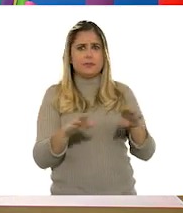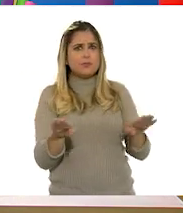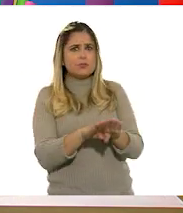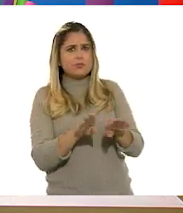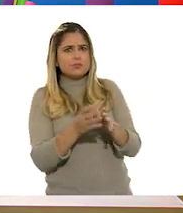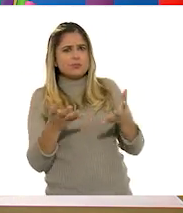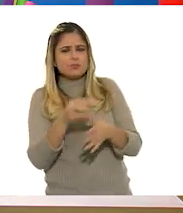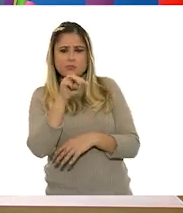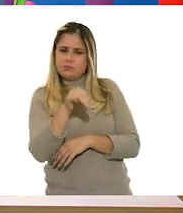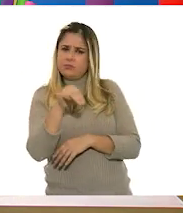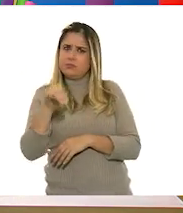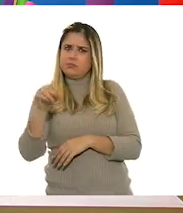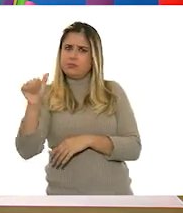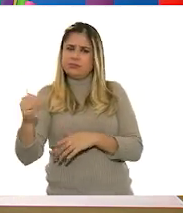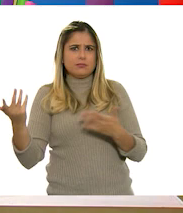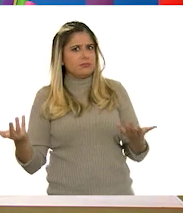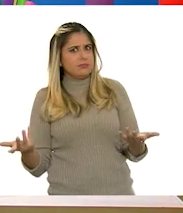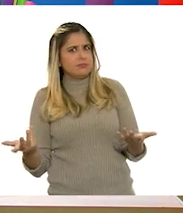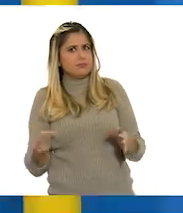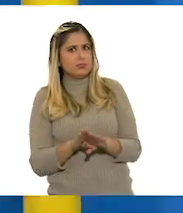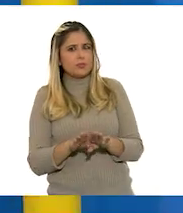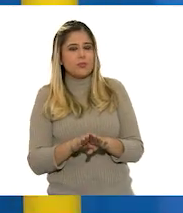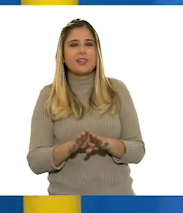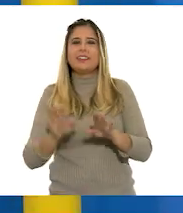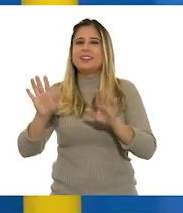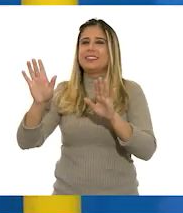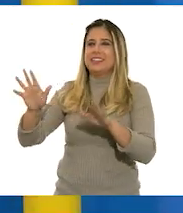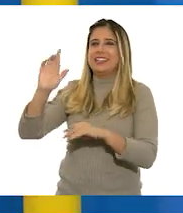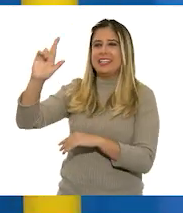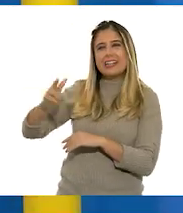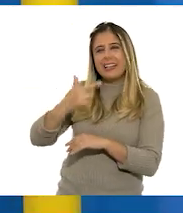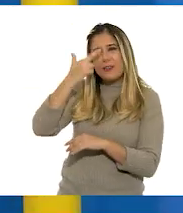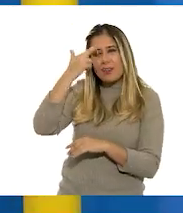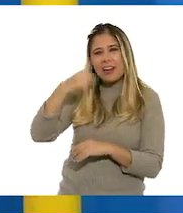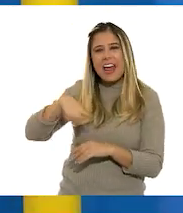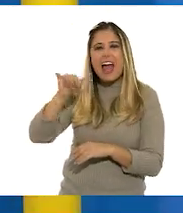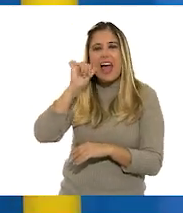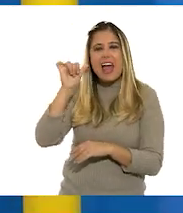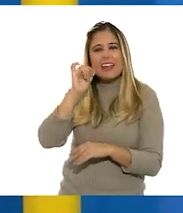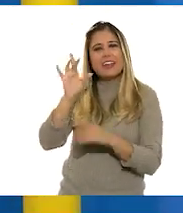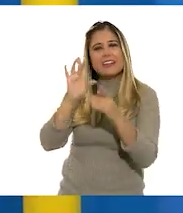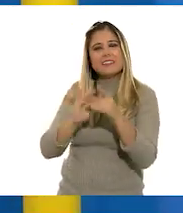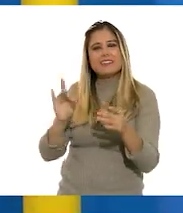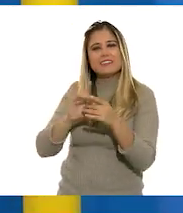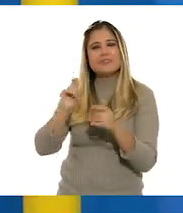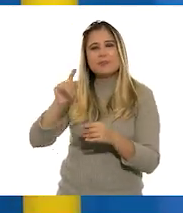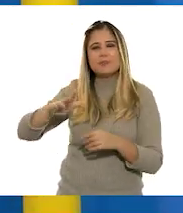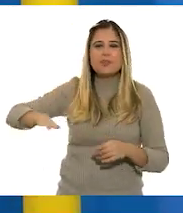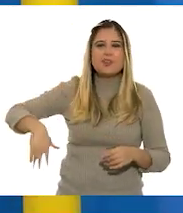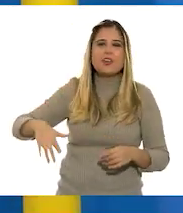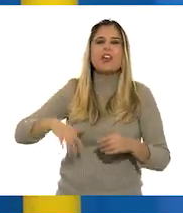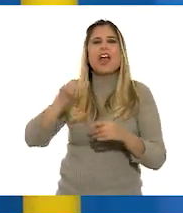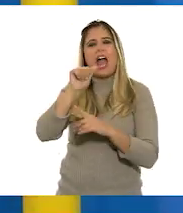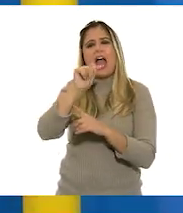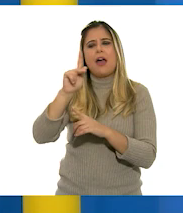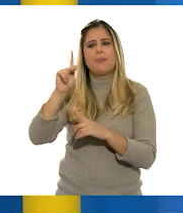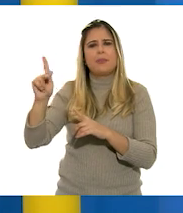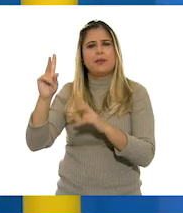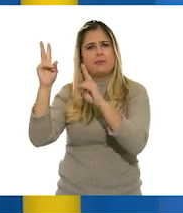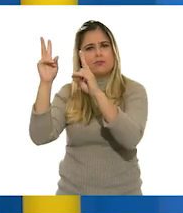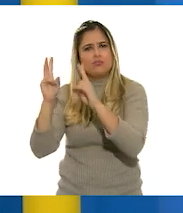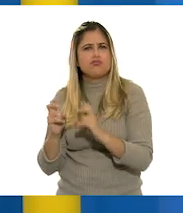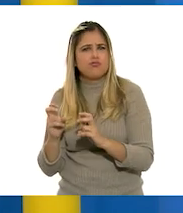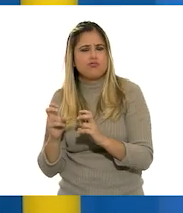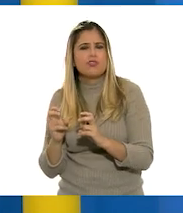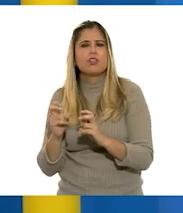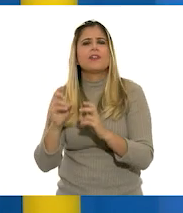llegar a la MMA? Ok, ¿te acuerdas que ayer te compartí por la red social una aplicación y te